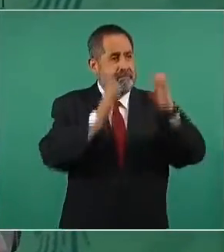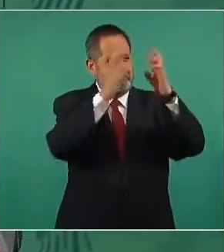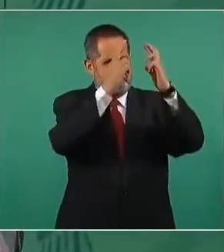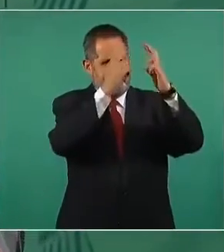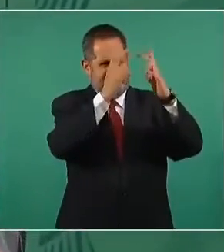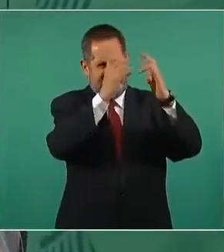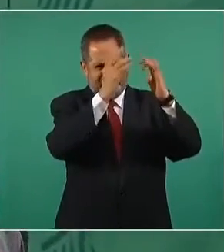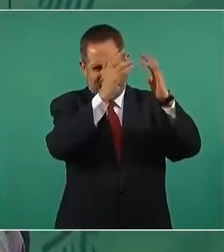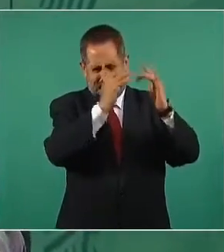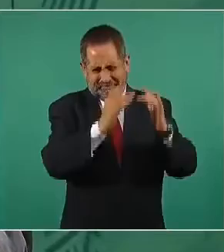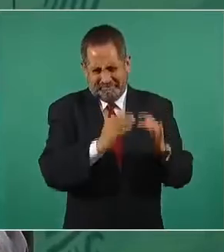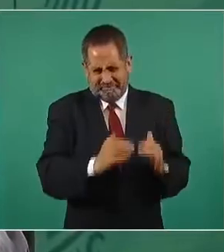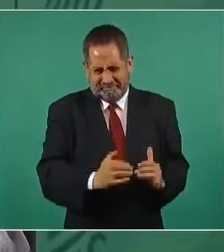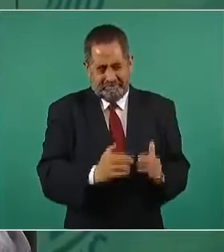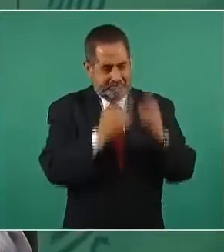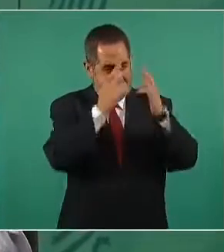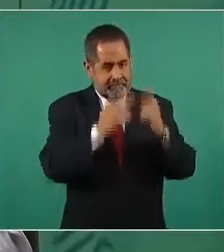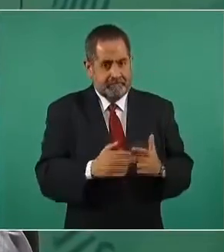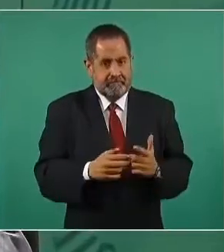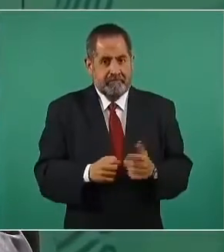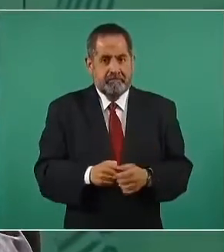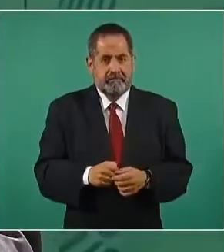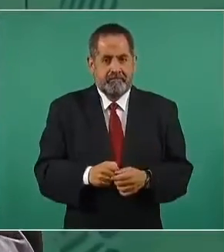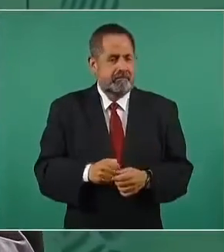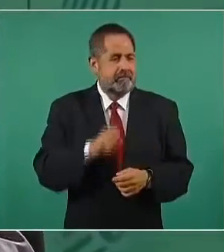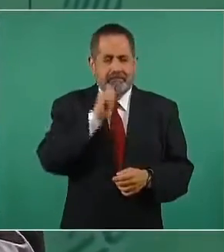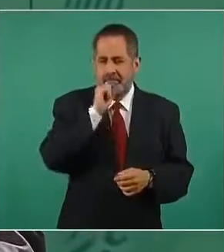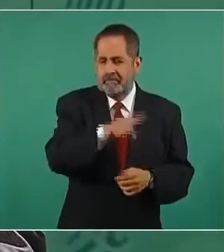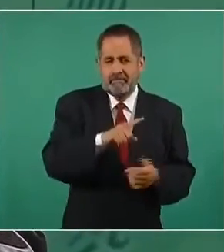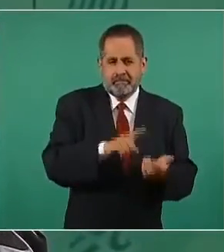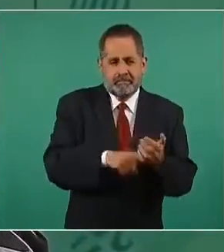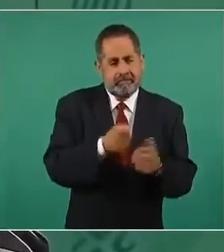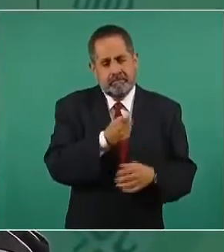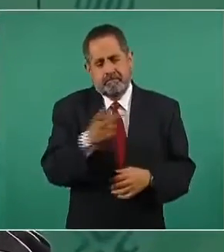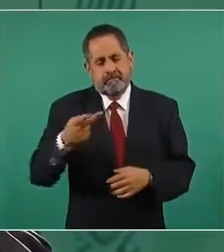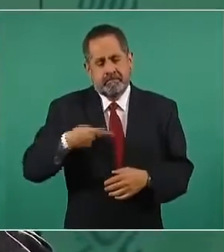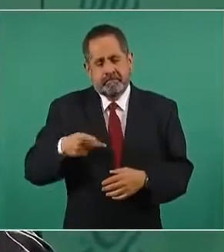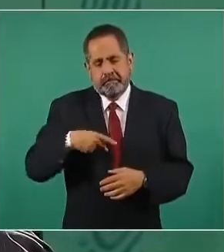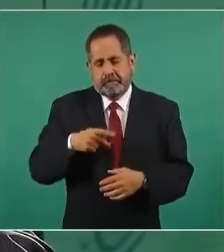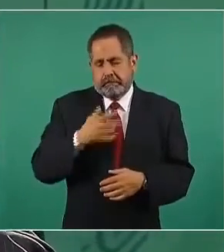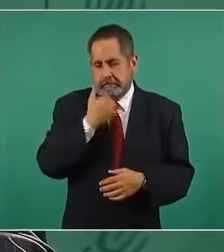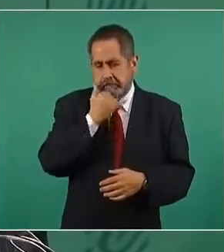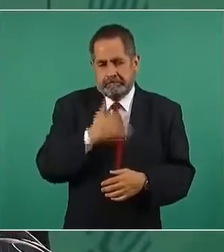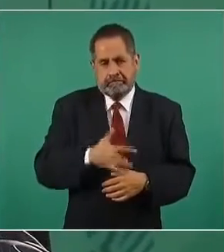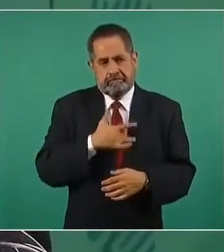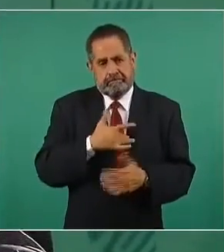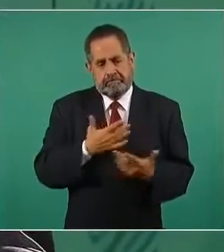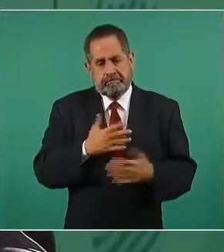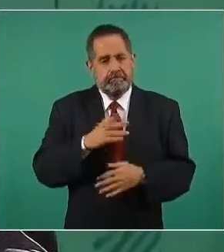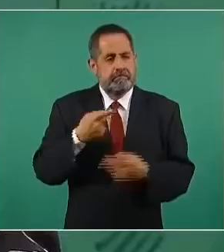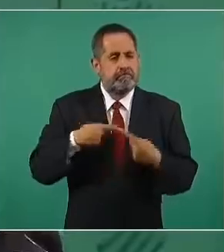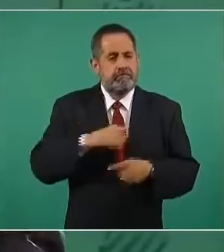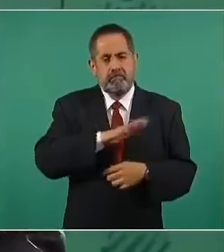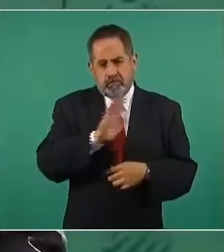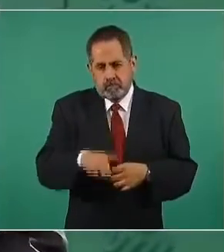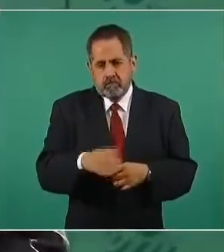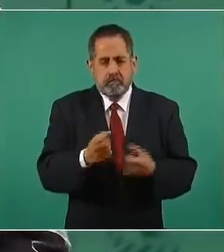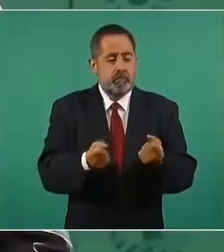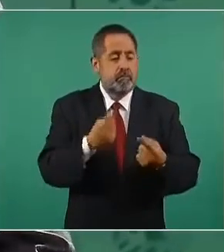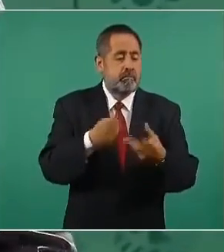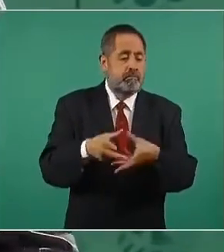y también lamentablemente perdieron la vida muchos, y están